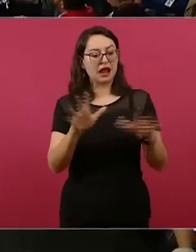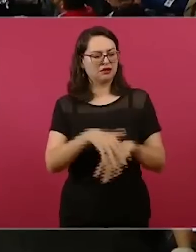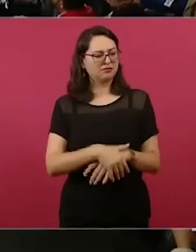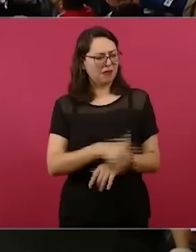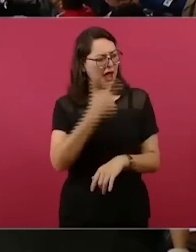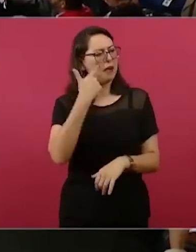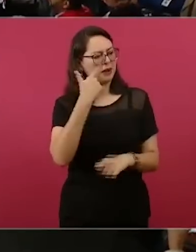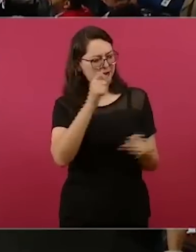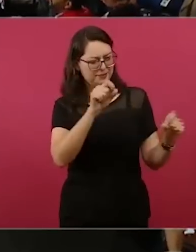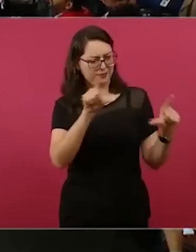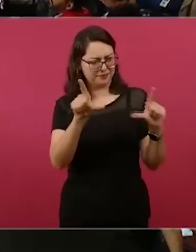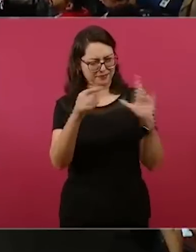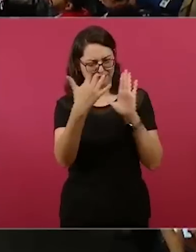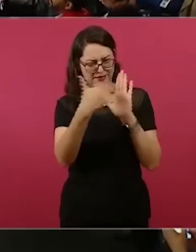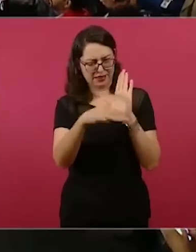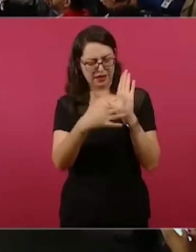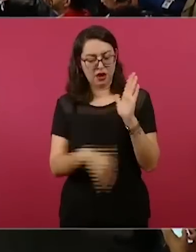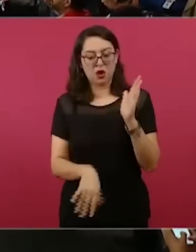vez?